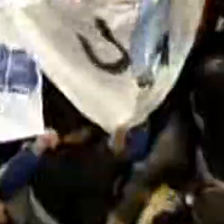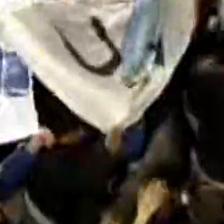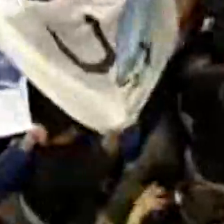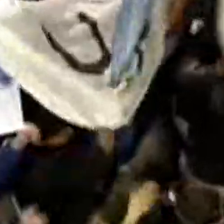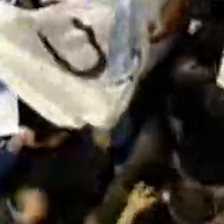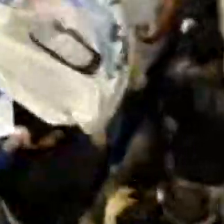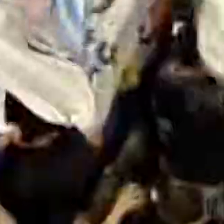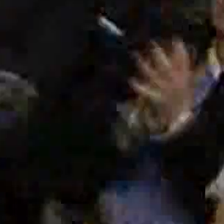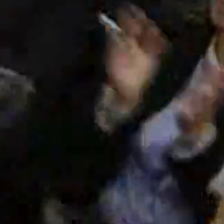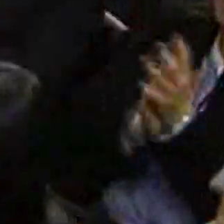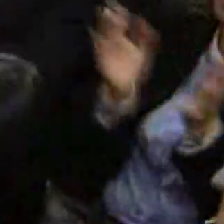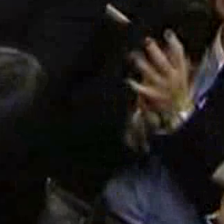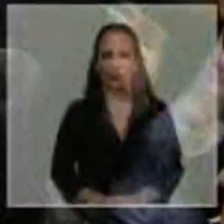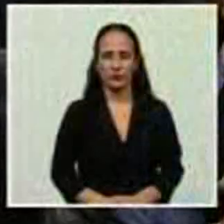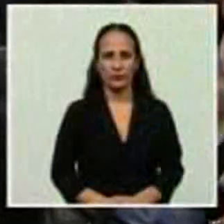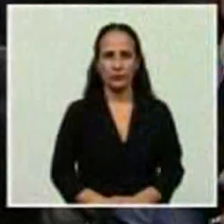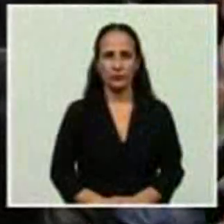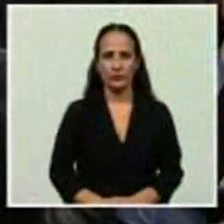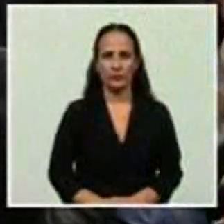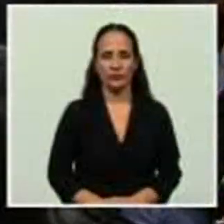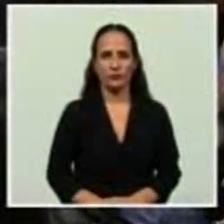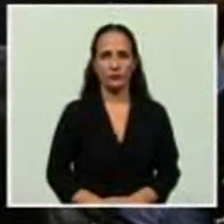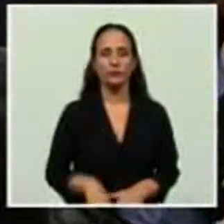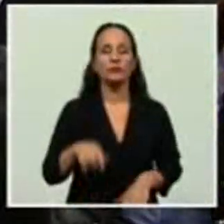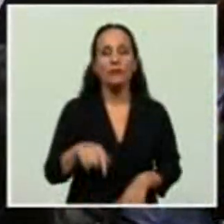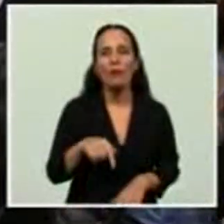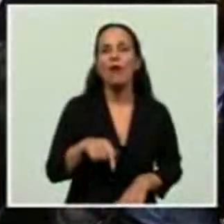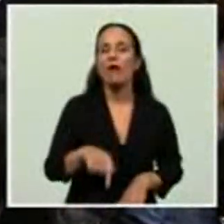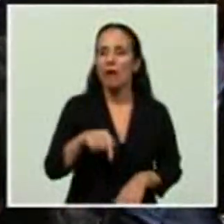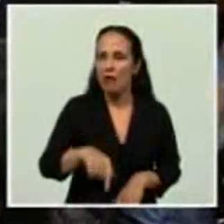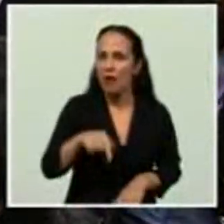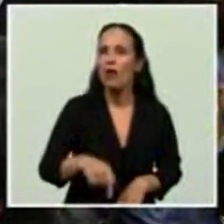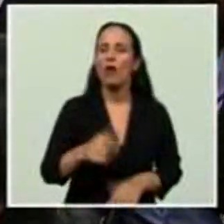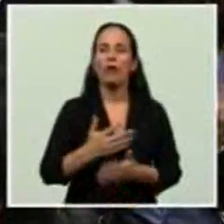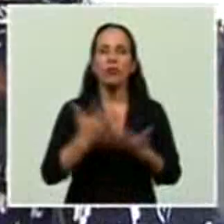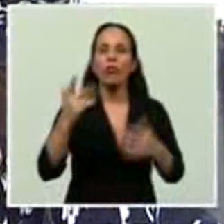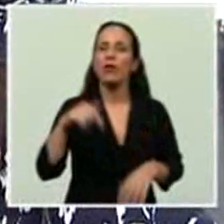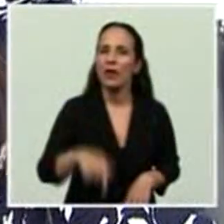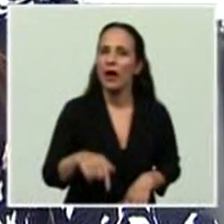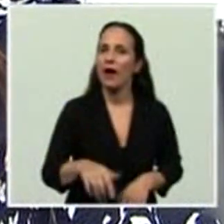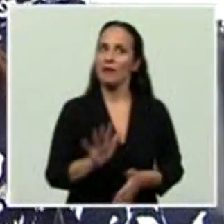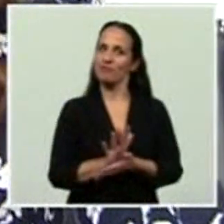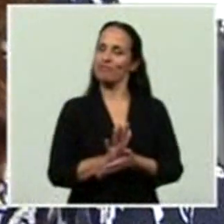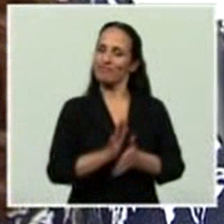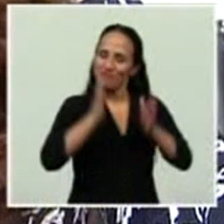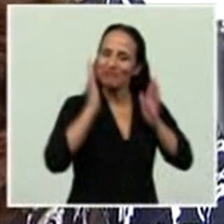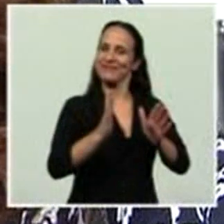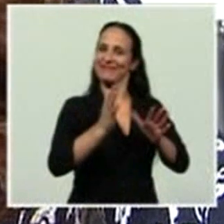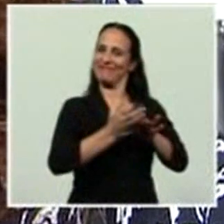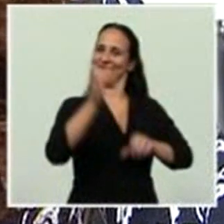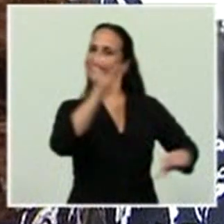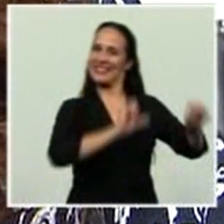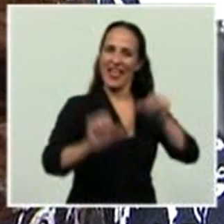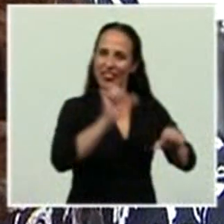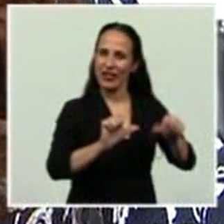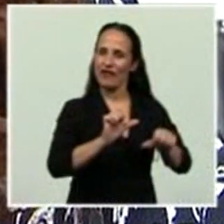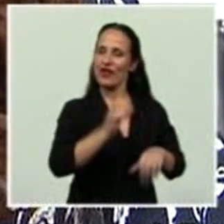finalizar para finalizar en este día en este día de científicos en